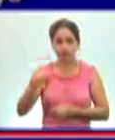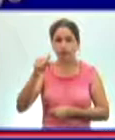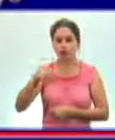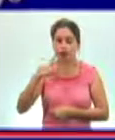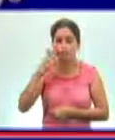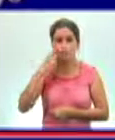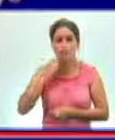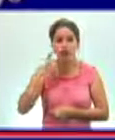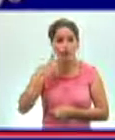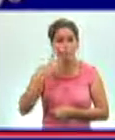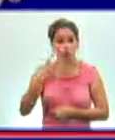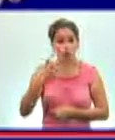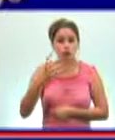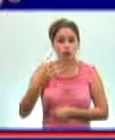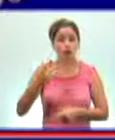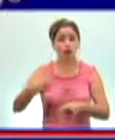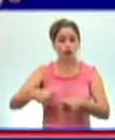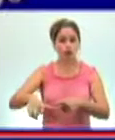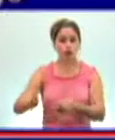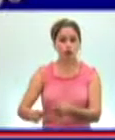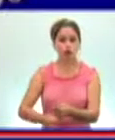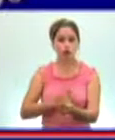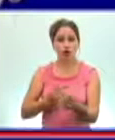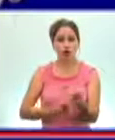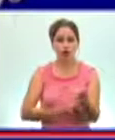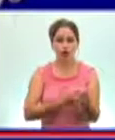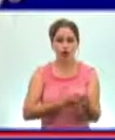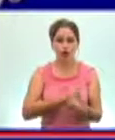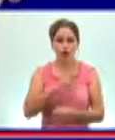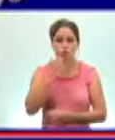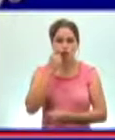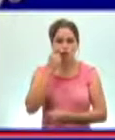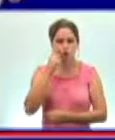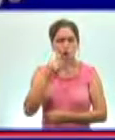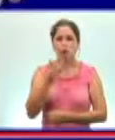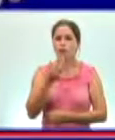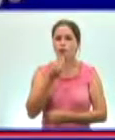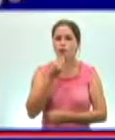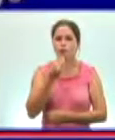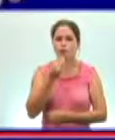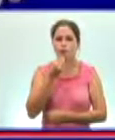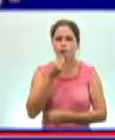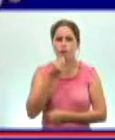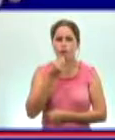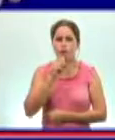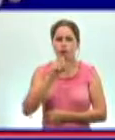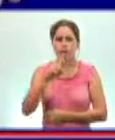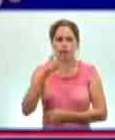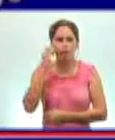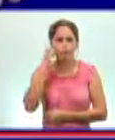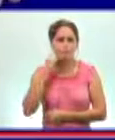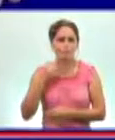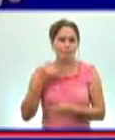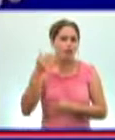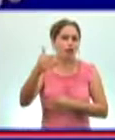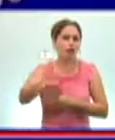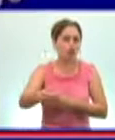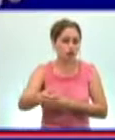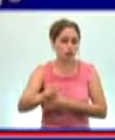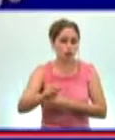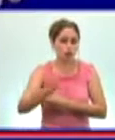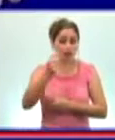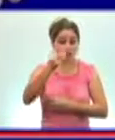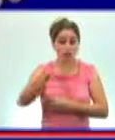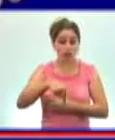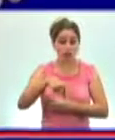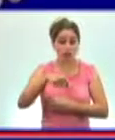los demás. Los hombres no pueden ser más allá de su propio contexto y su realidad. Es un poco aquello de que yo soy yo y mis